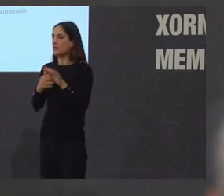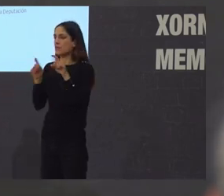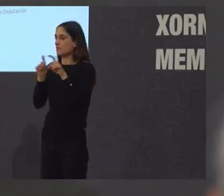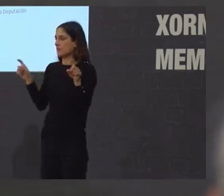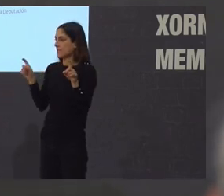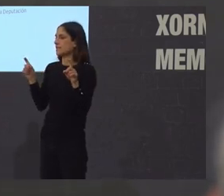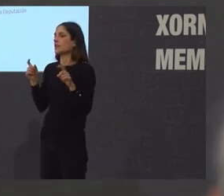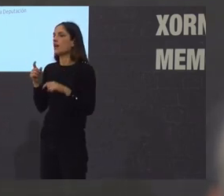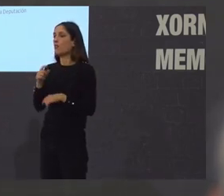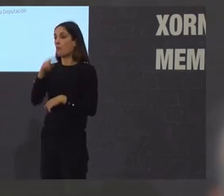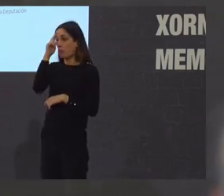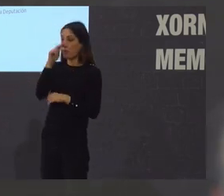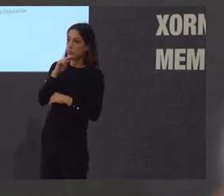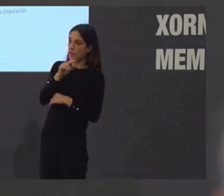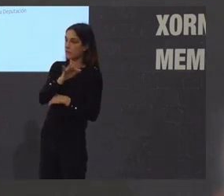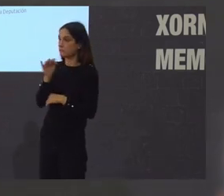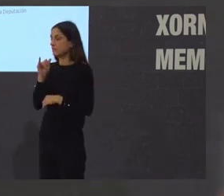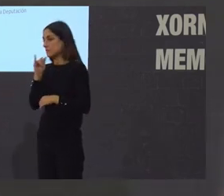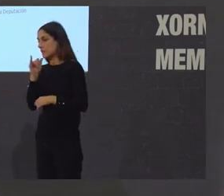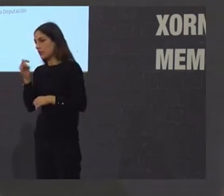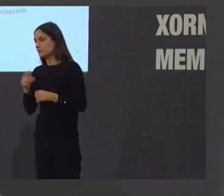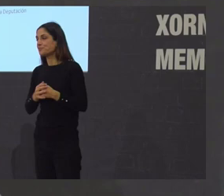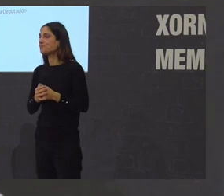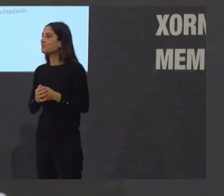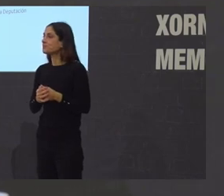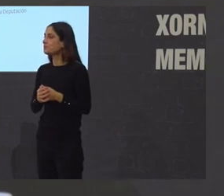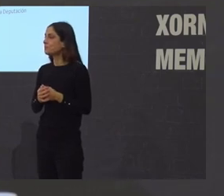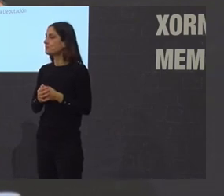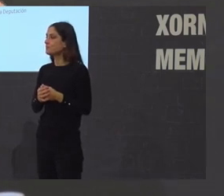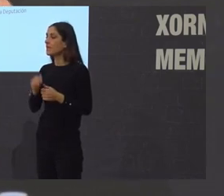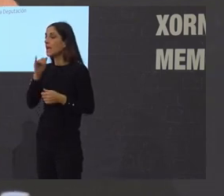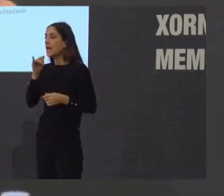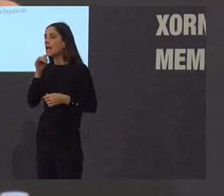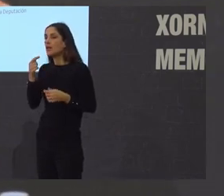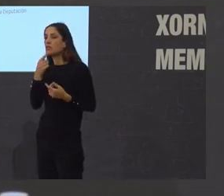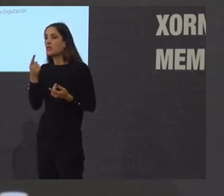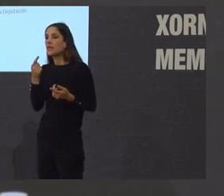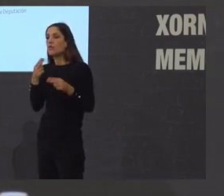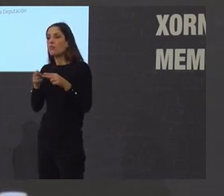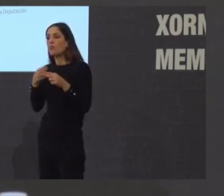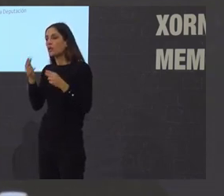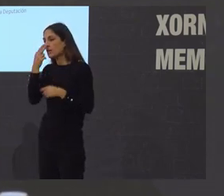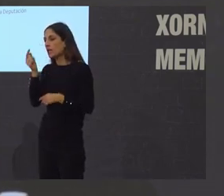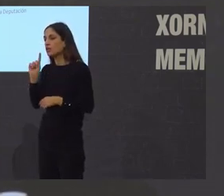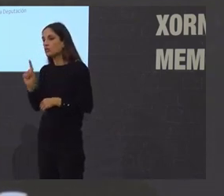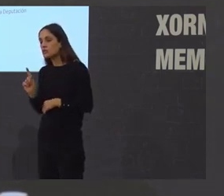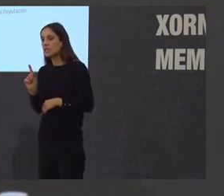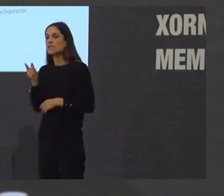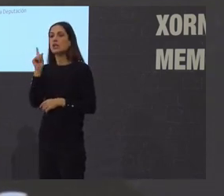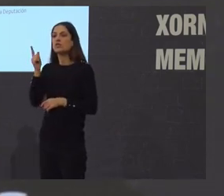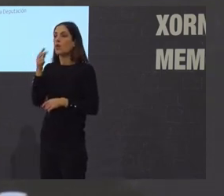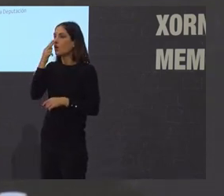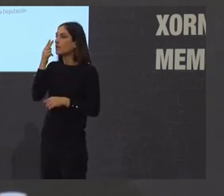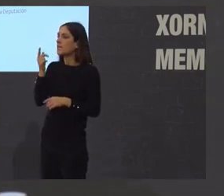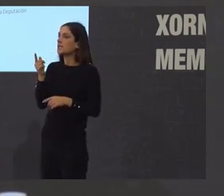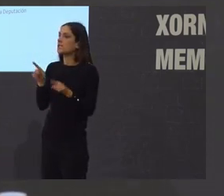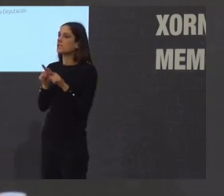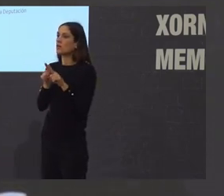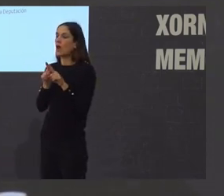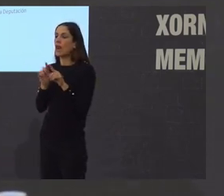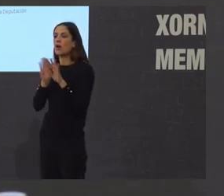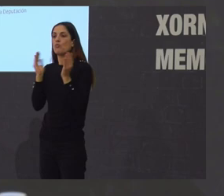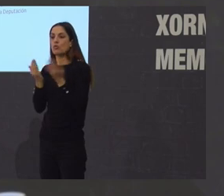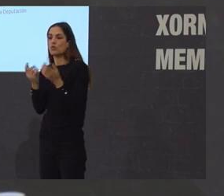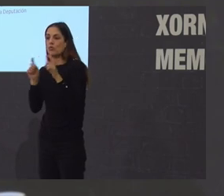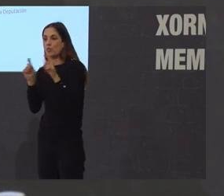¿no? El hijo supuestamente es uno que no le interesa la política, solo le interesan las empresas, la economía, el mundo